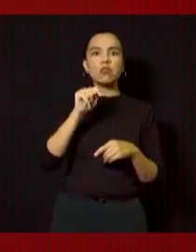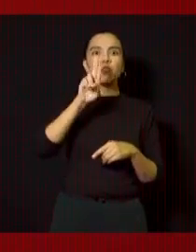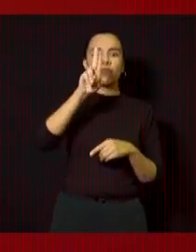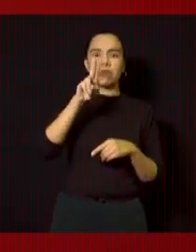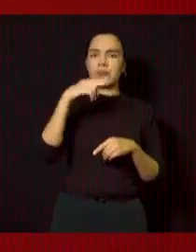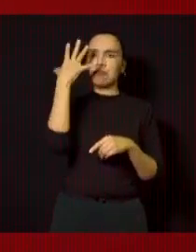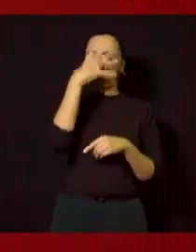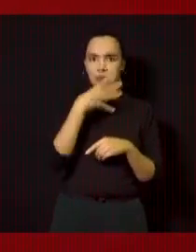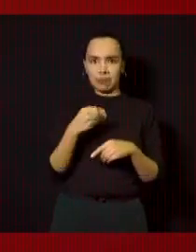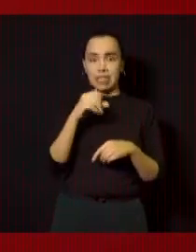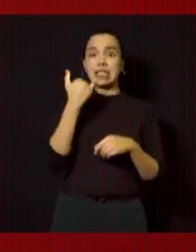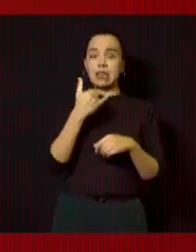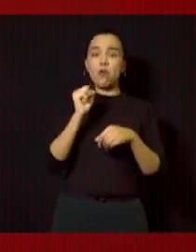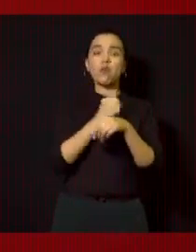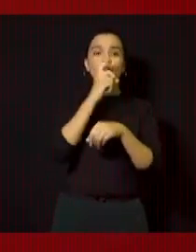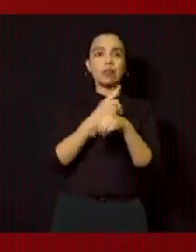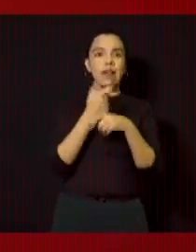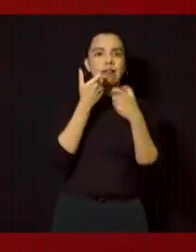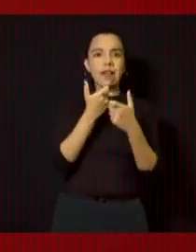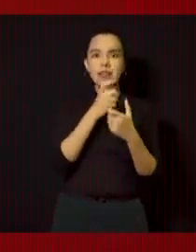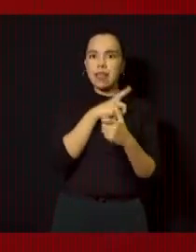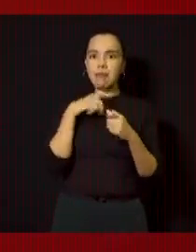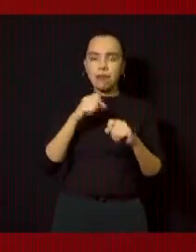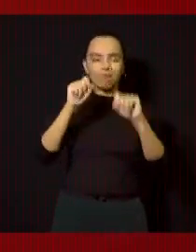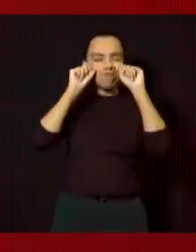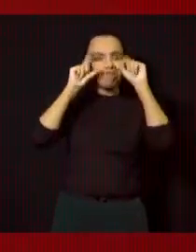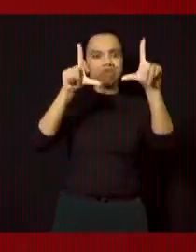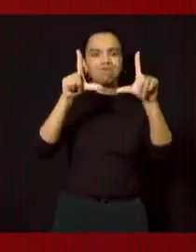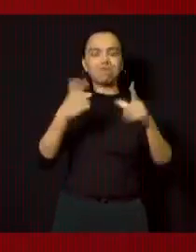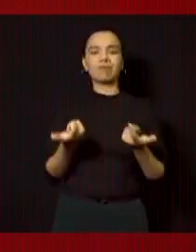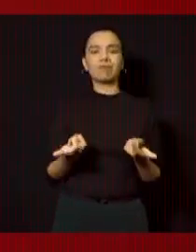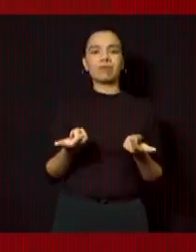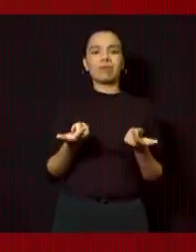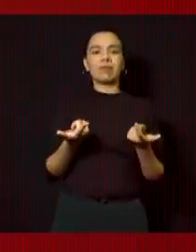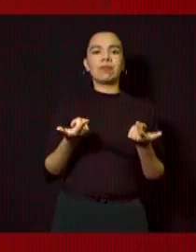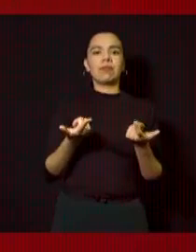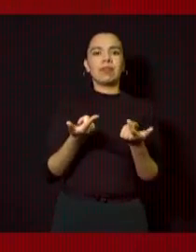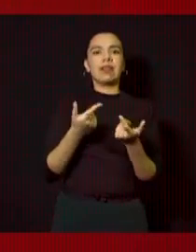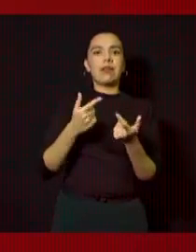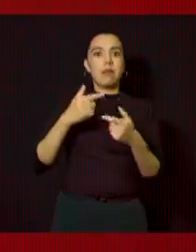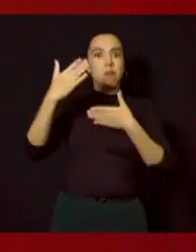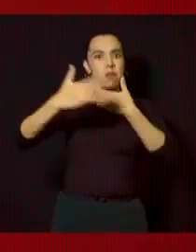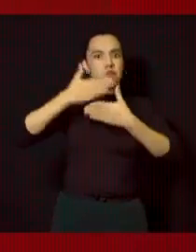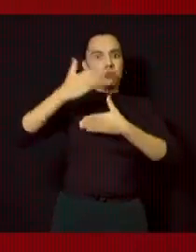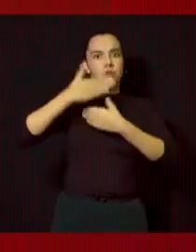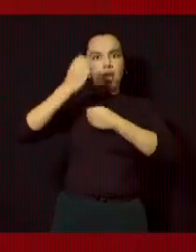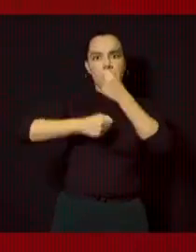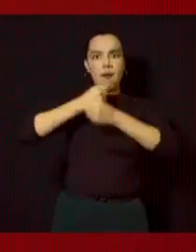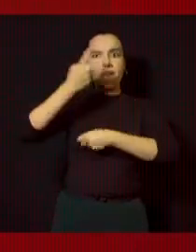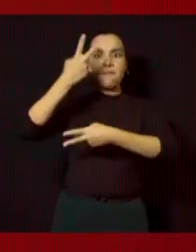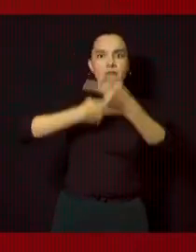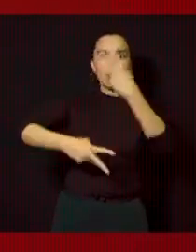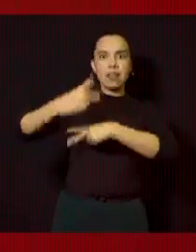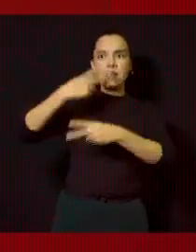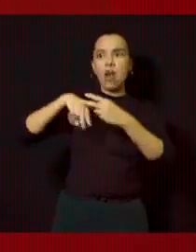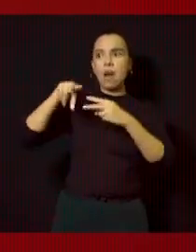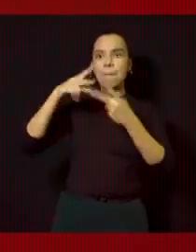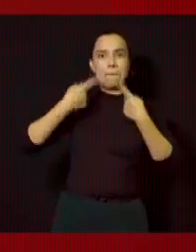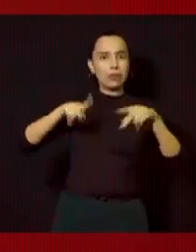oportunidad económica. Tenemos que abrir los ojos a esto. La gente joven, los millennials que vienen, ¿sí?, no quieren